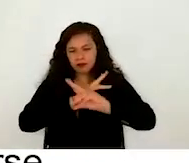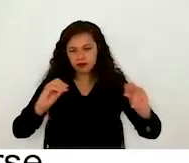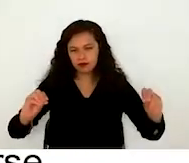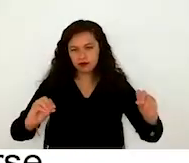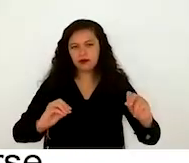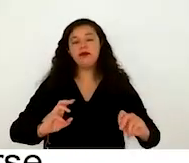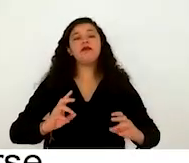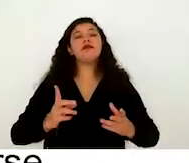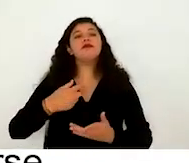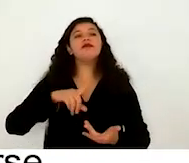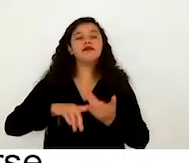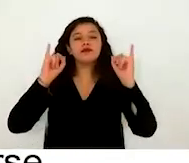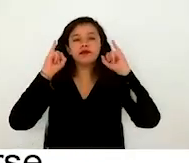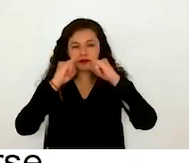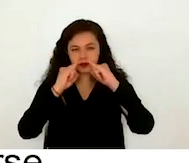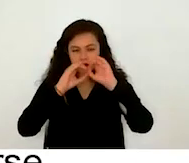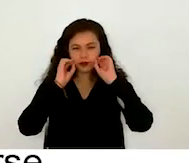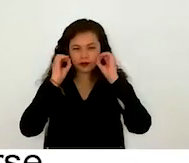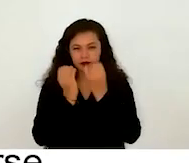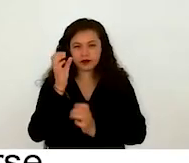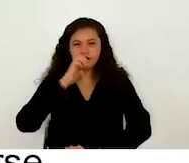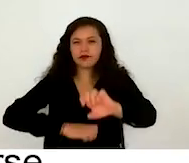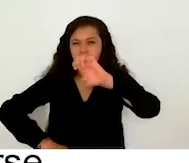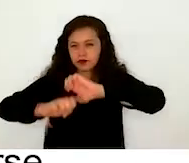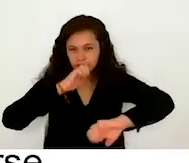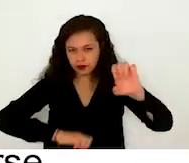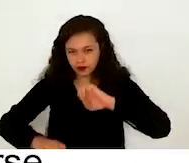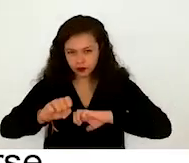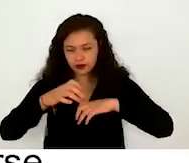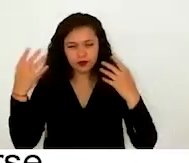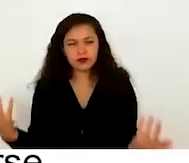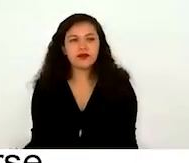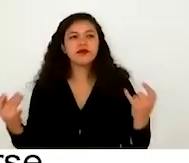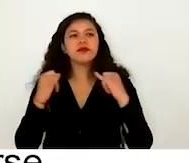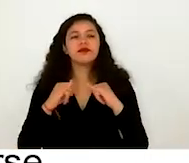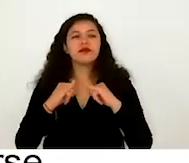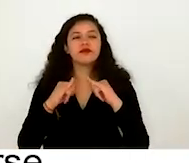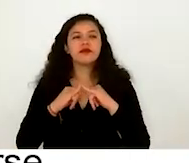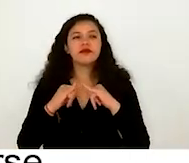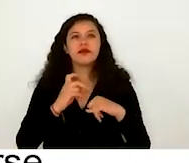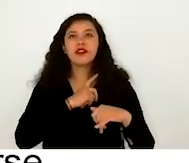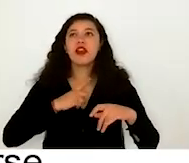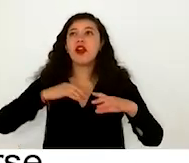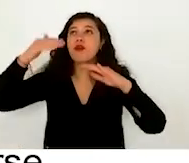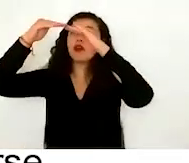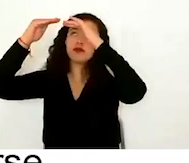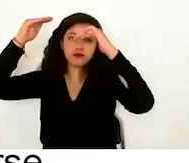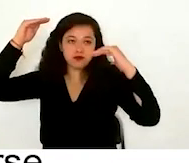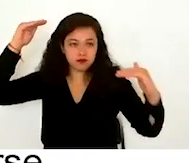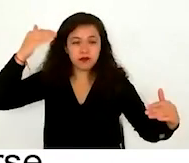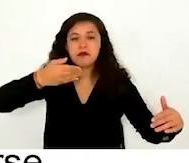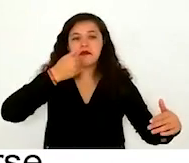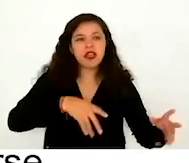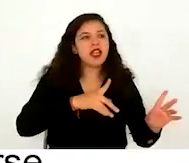organización de una institución una empresa si la información debe recorrer de arriba a abajo de un lado al otro